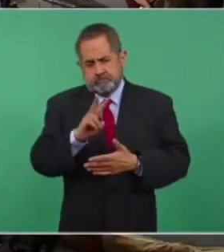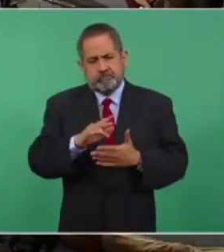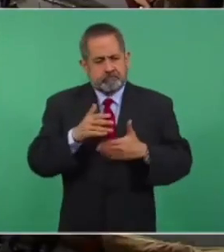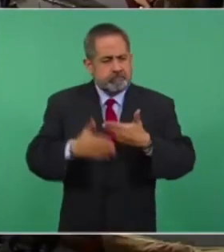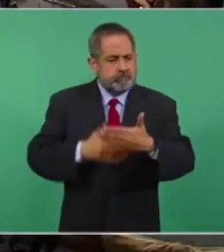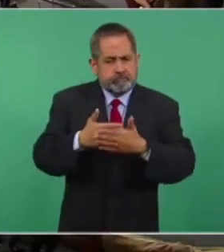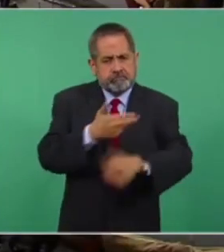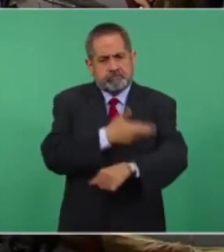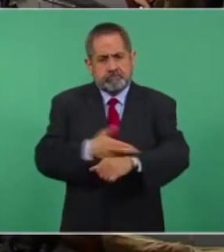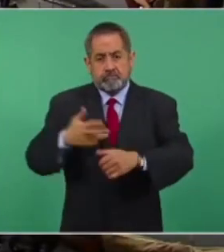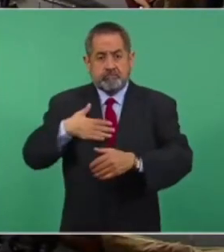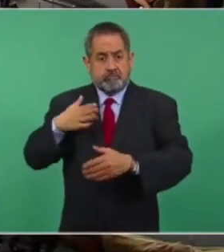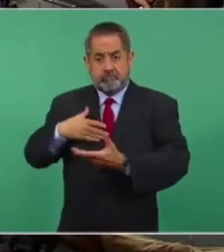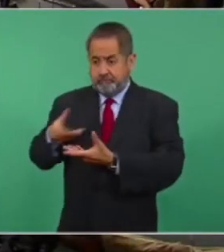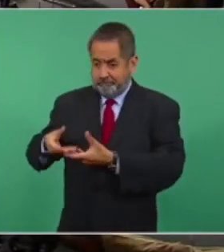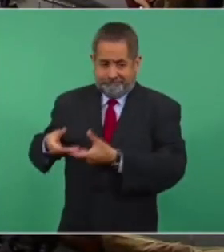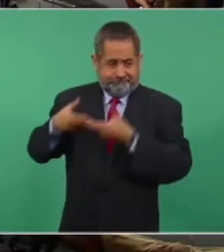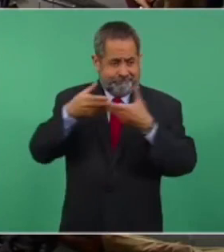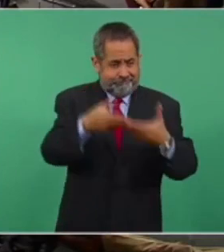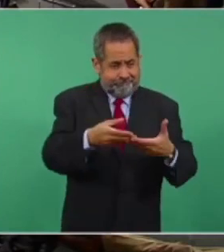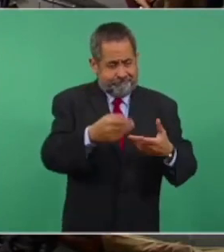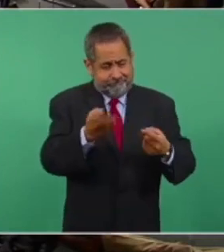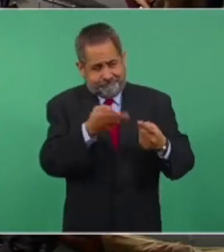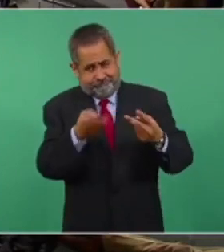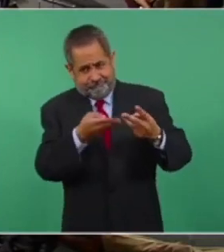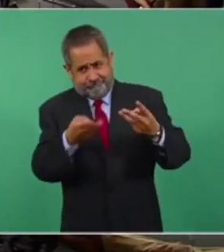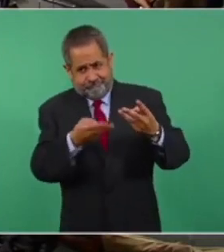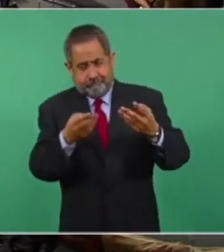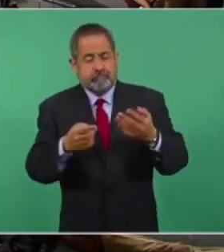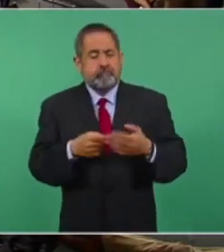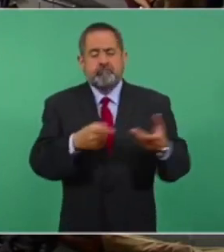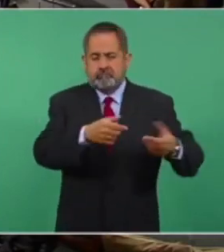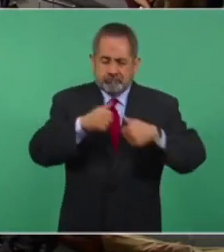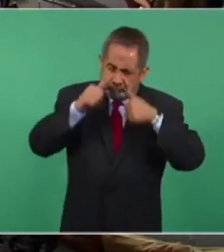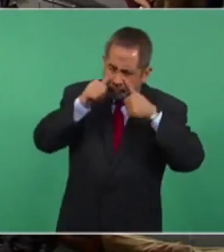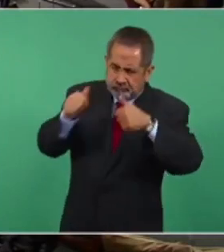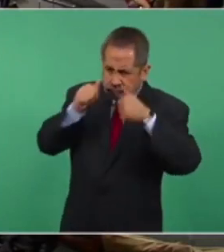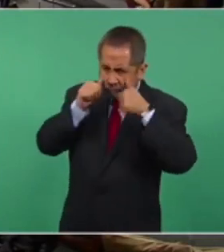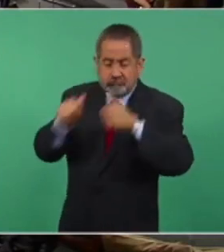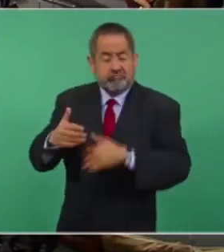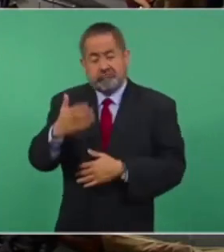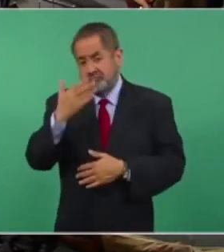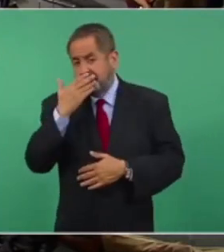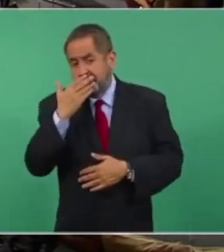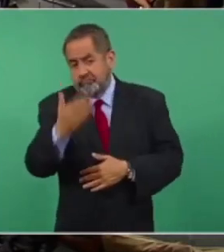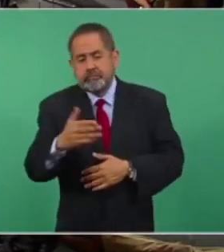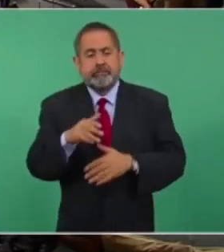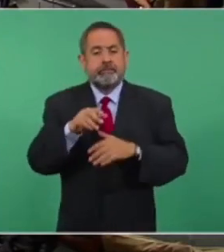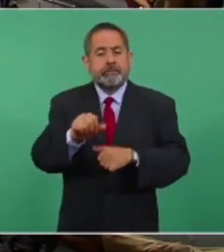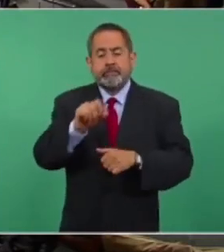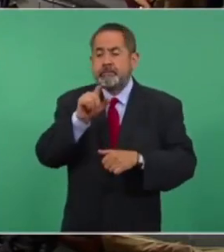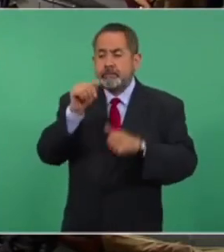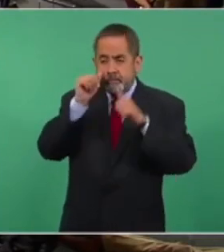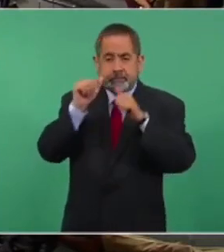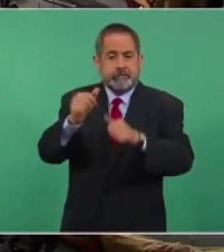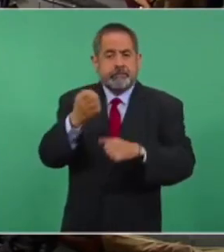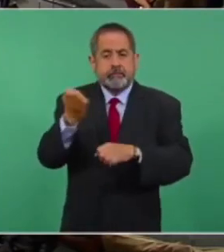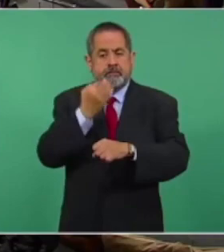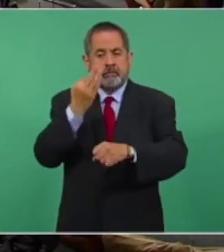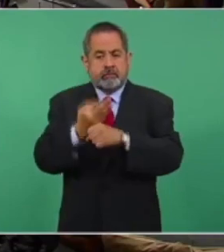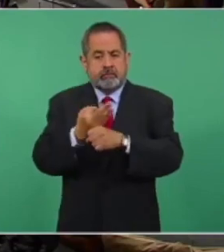los casos que trajimos aquí que tienen que ver con el medio ambiente, la atención a los estudiantes de la Federación de